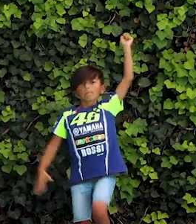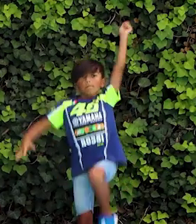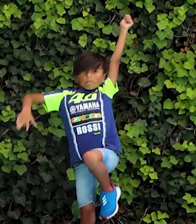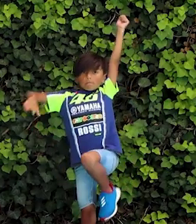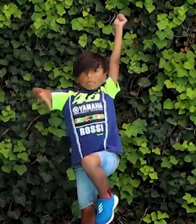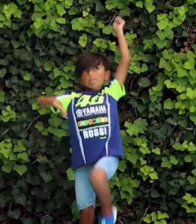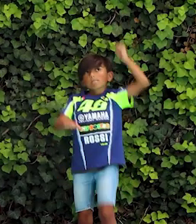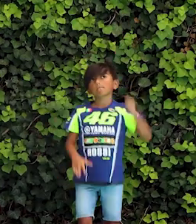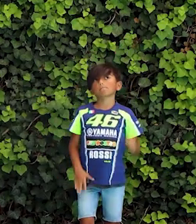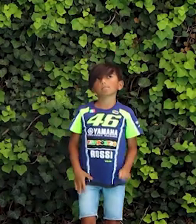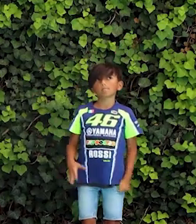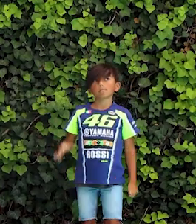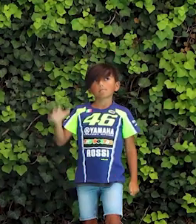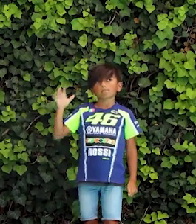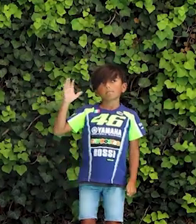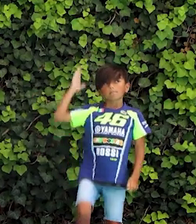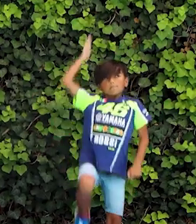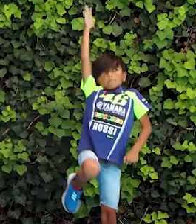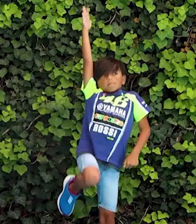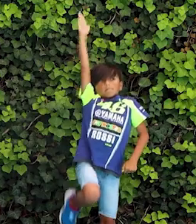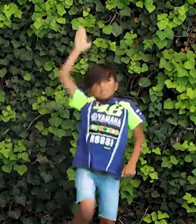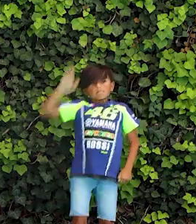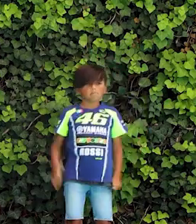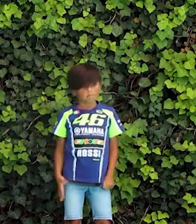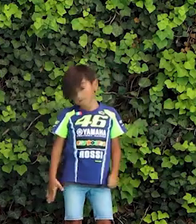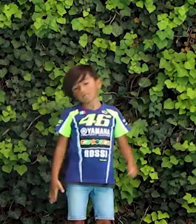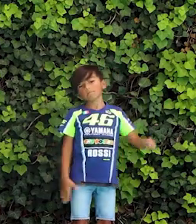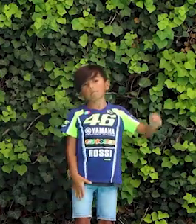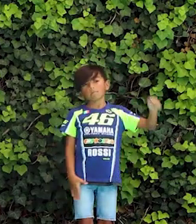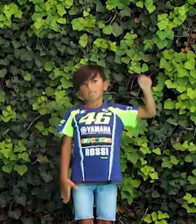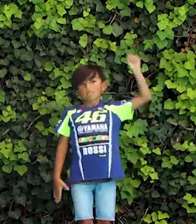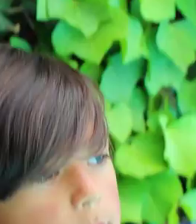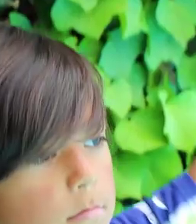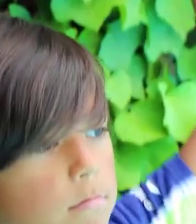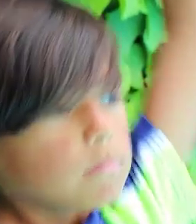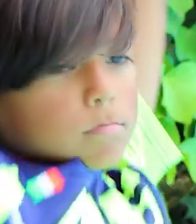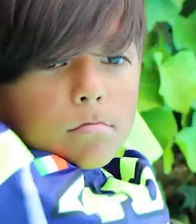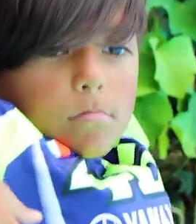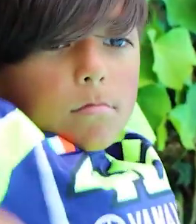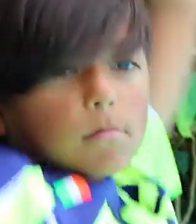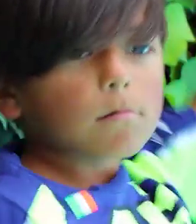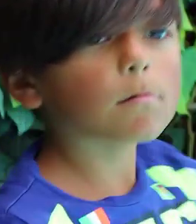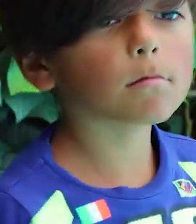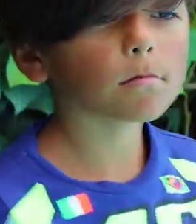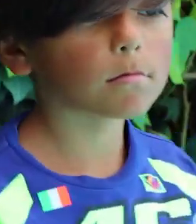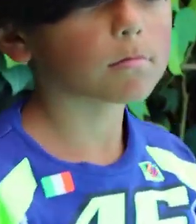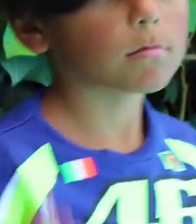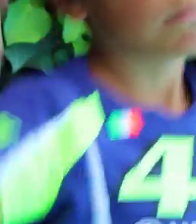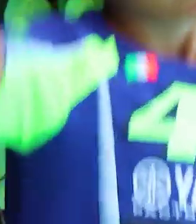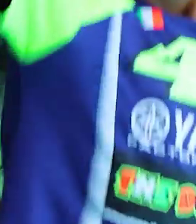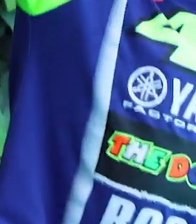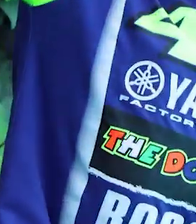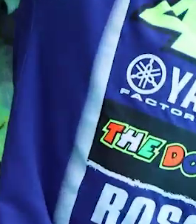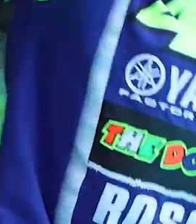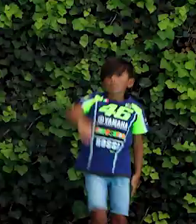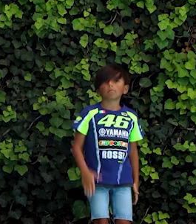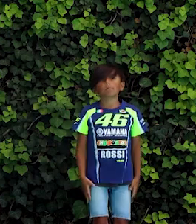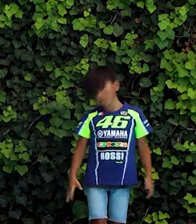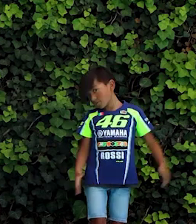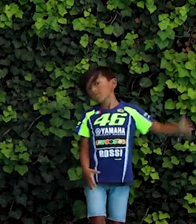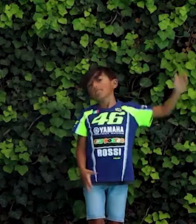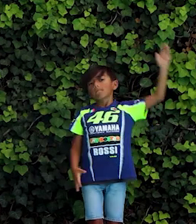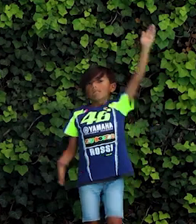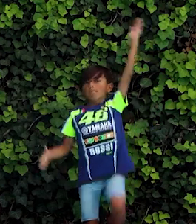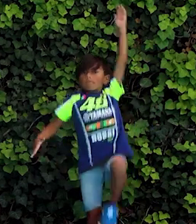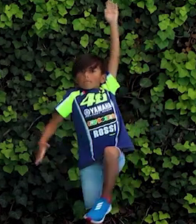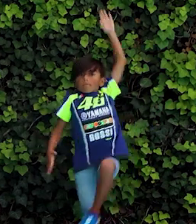Haz una coordinación. No se preocupen. Trata de mantener un poco el equilibrio, eso, con tu otra mano,